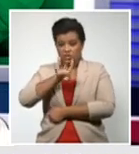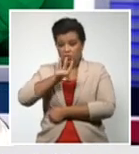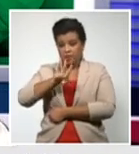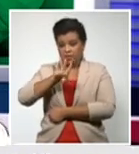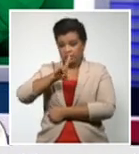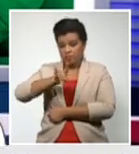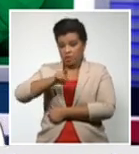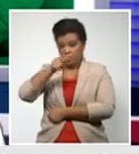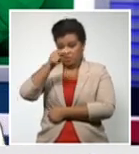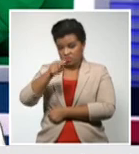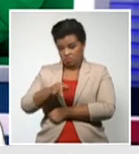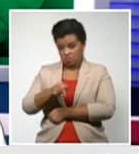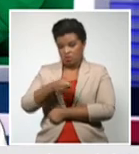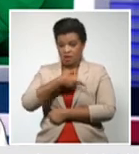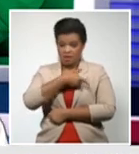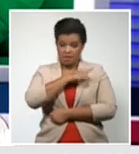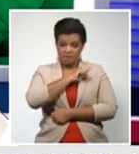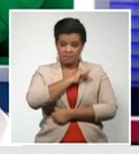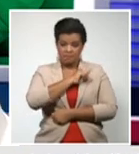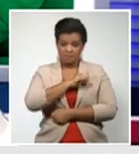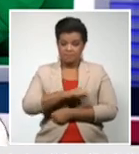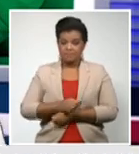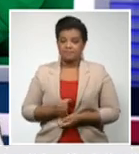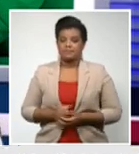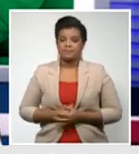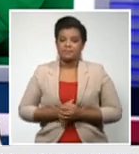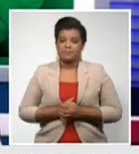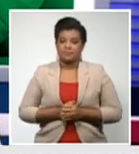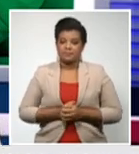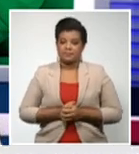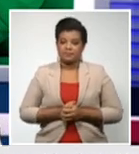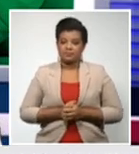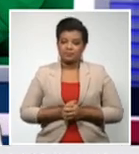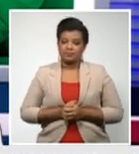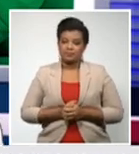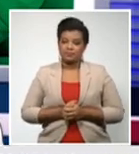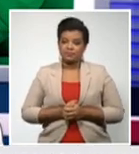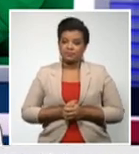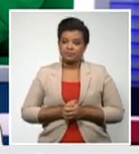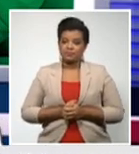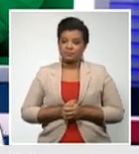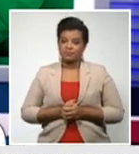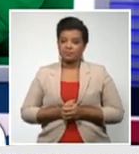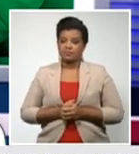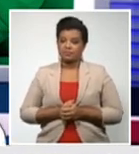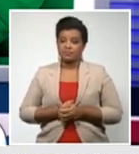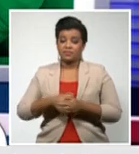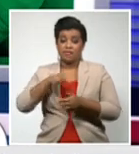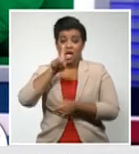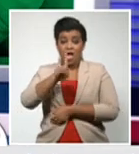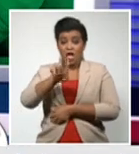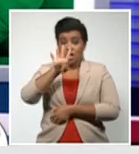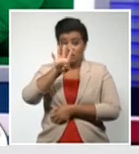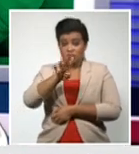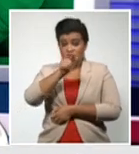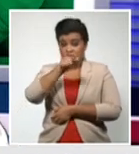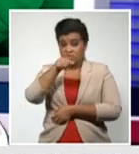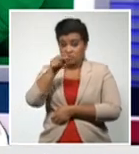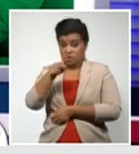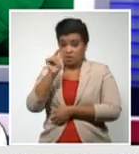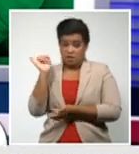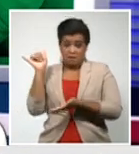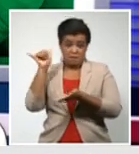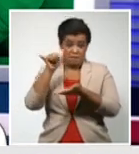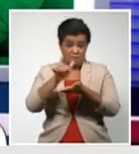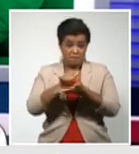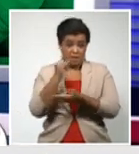se diagnosticaron ayer con la enfermedad. Los 14 pacientes importados, que